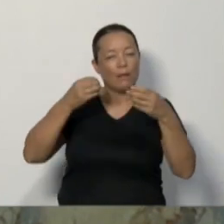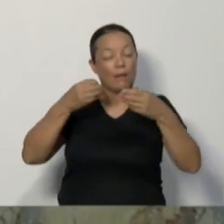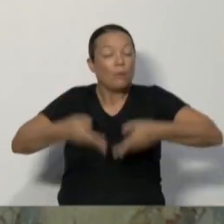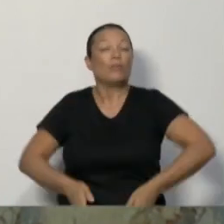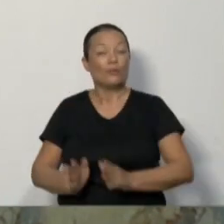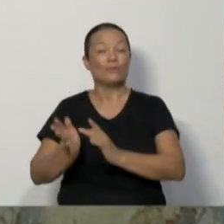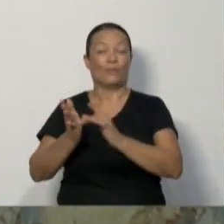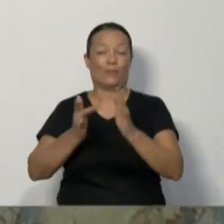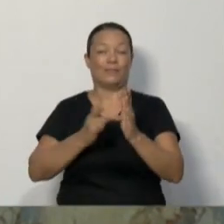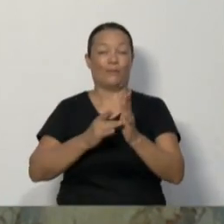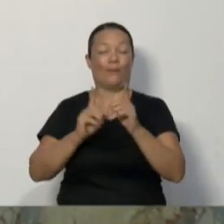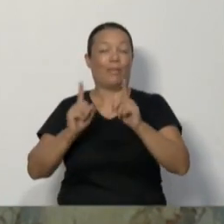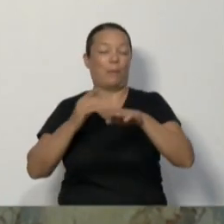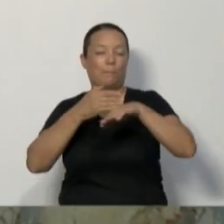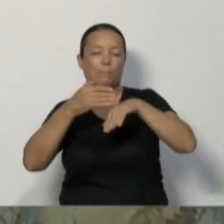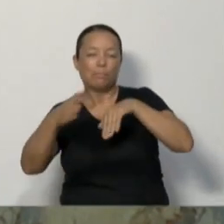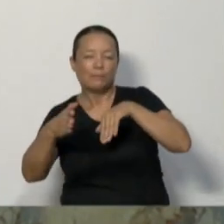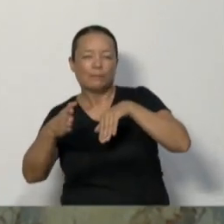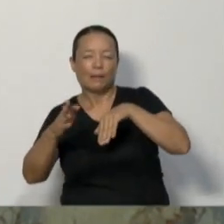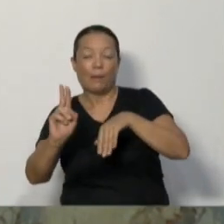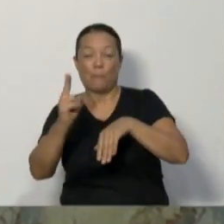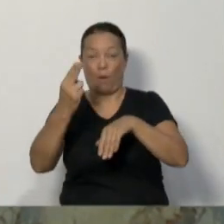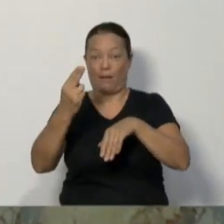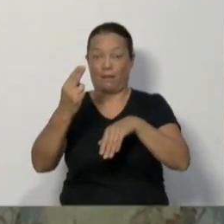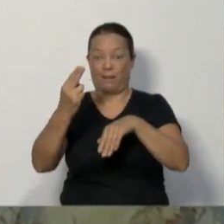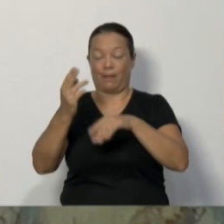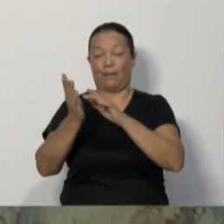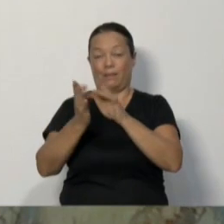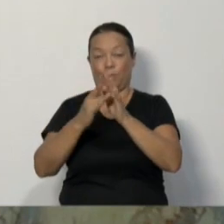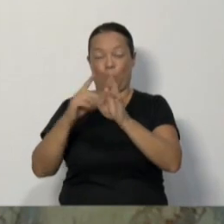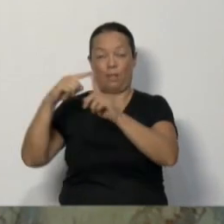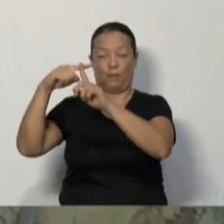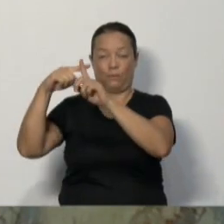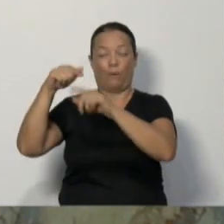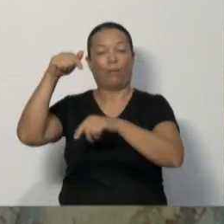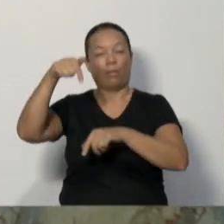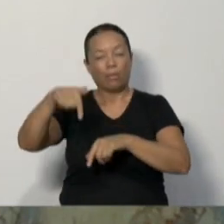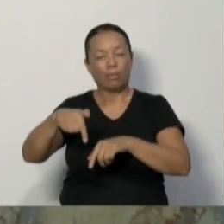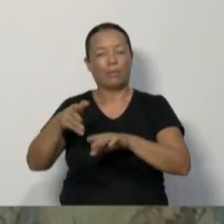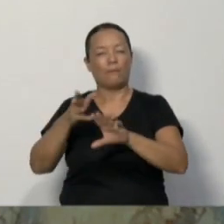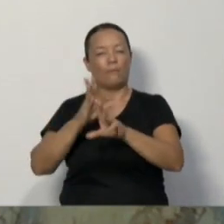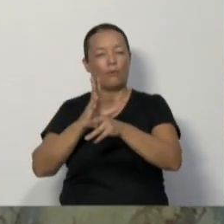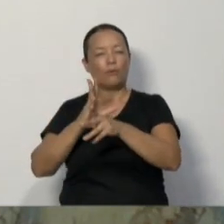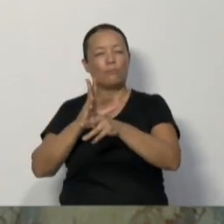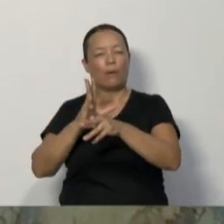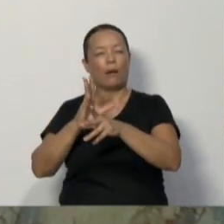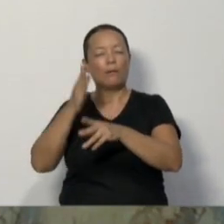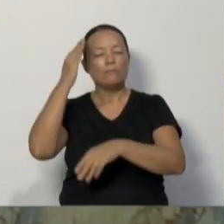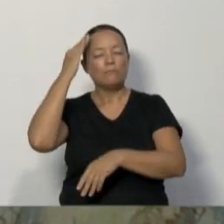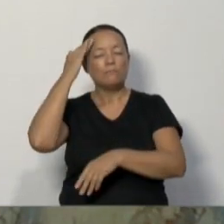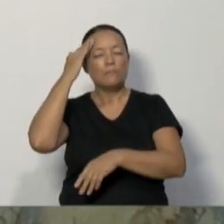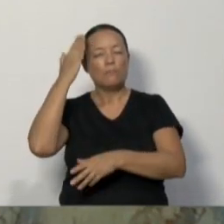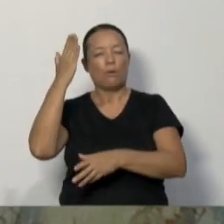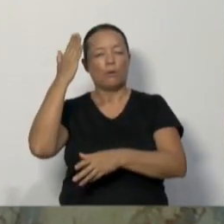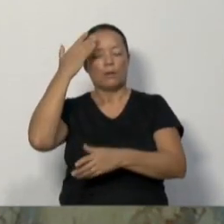de nacimiento y también de su fallecimiento, hacemos presente en nuestra